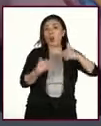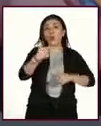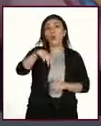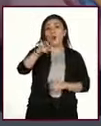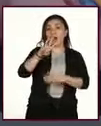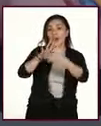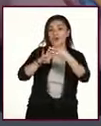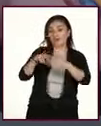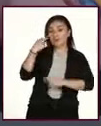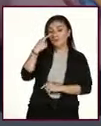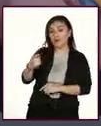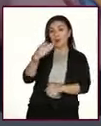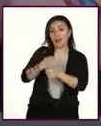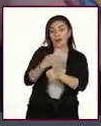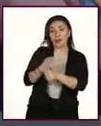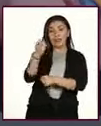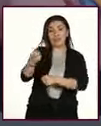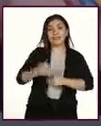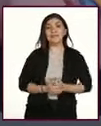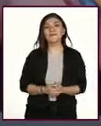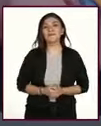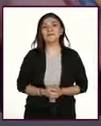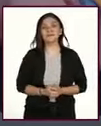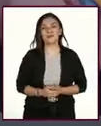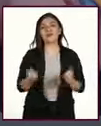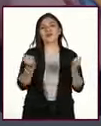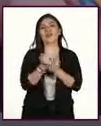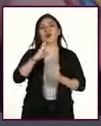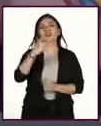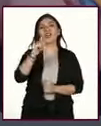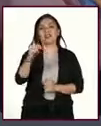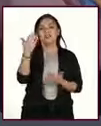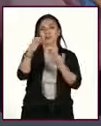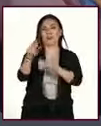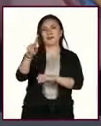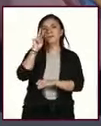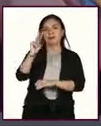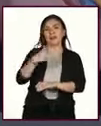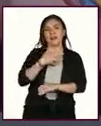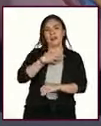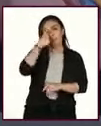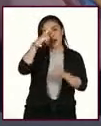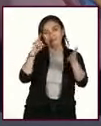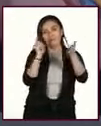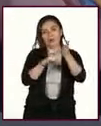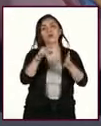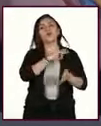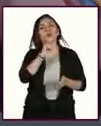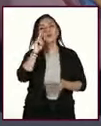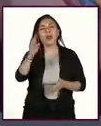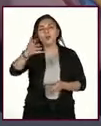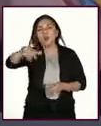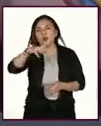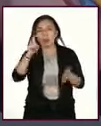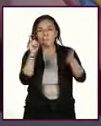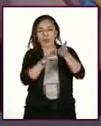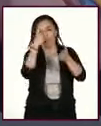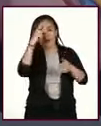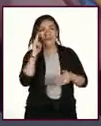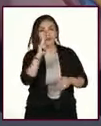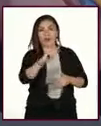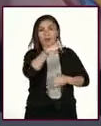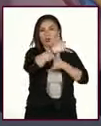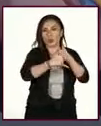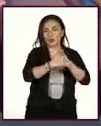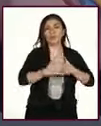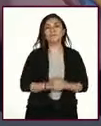QR aparece en la pantalla y en el chat de comentarios. Ustedes ya lo saben, es tradición. Allí pueden localizar el enlace.